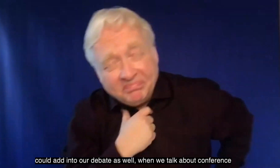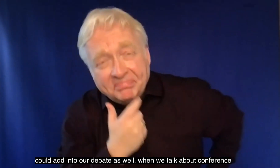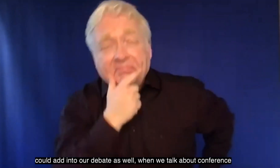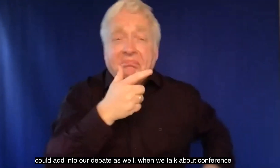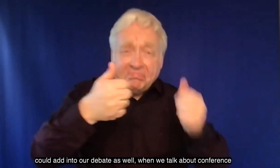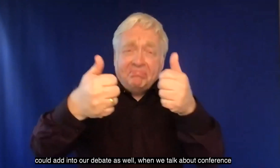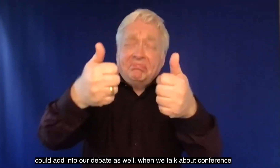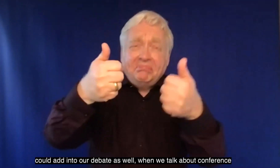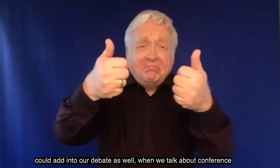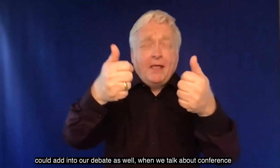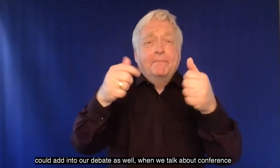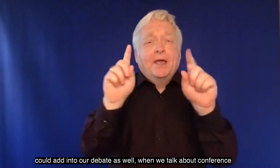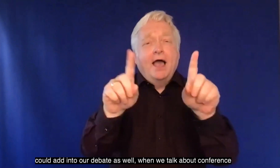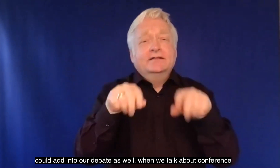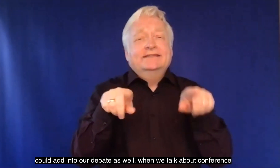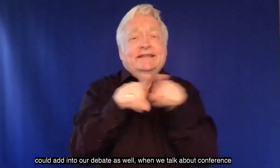estar en el escenario.